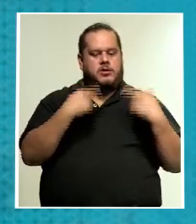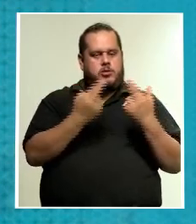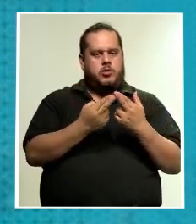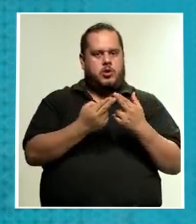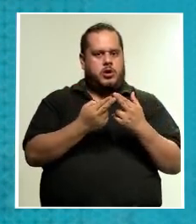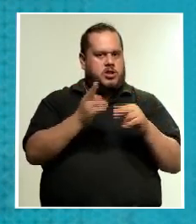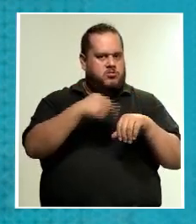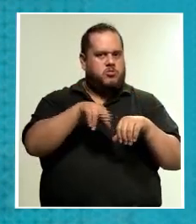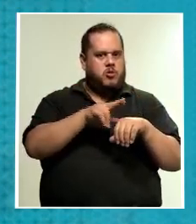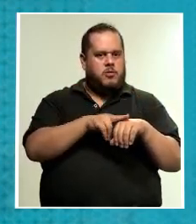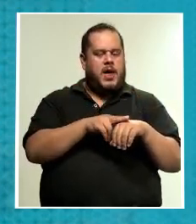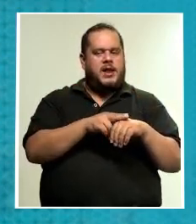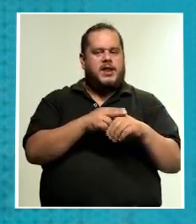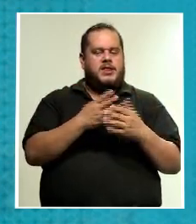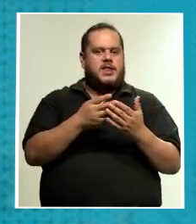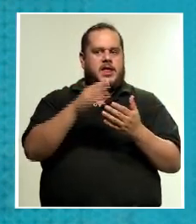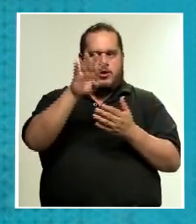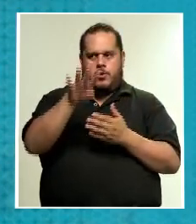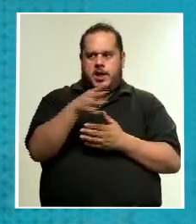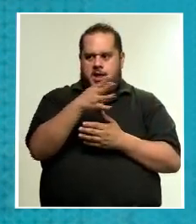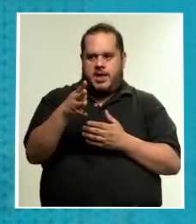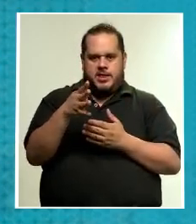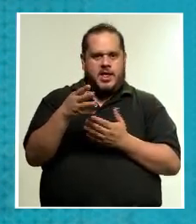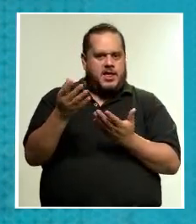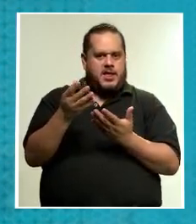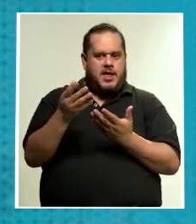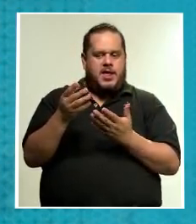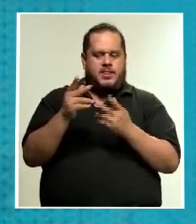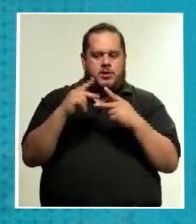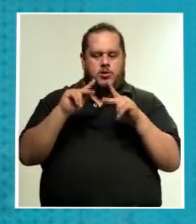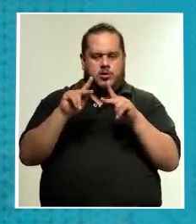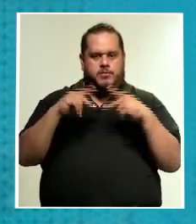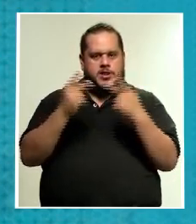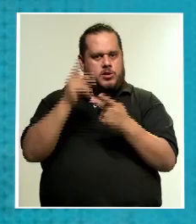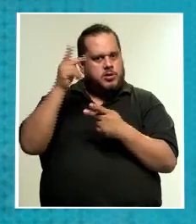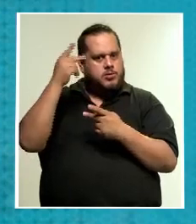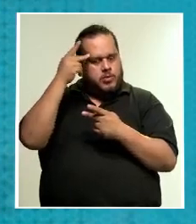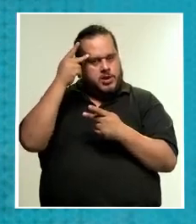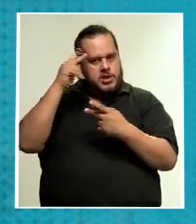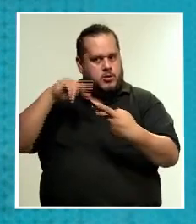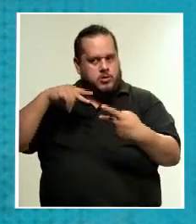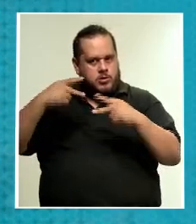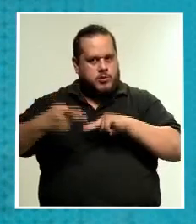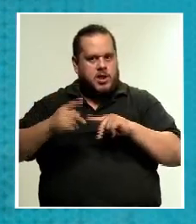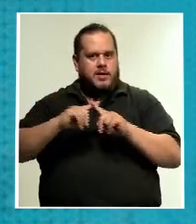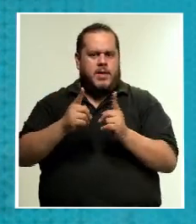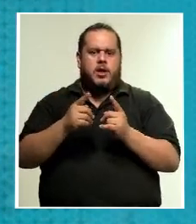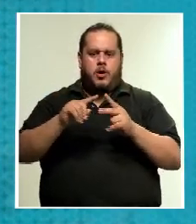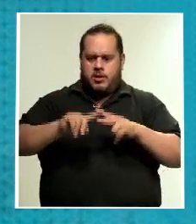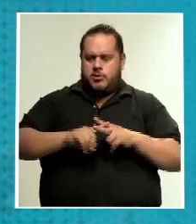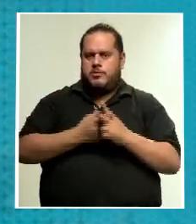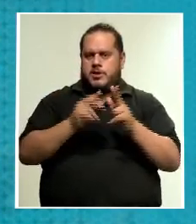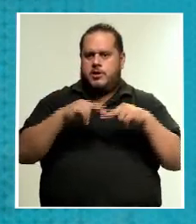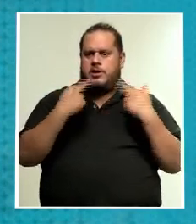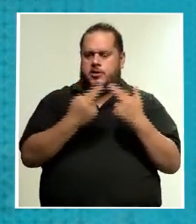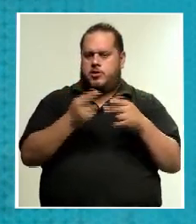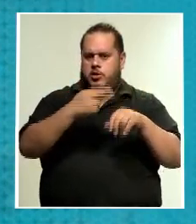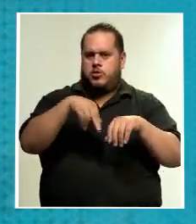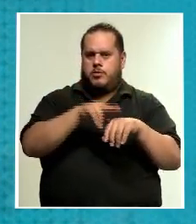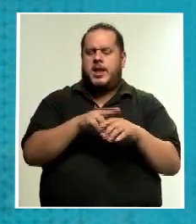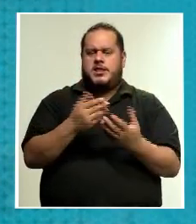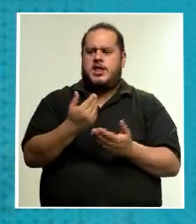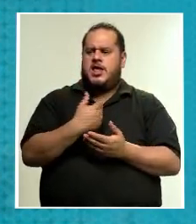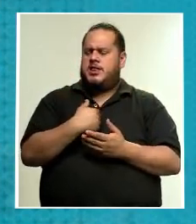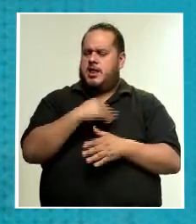un consenso desde la agenda de oposición. Lo estuvimos señalando tan pronto inició las sesiones ordinarias y cuenta con